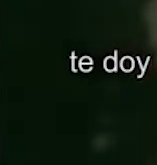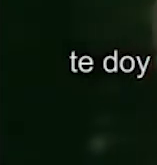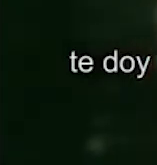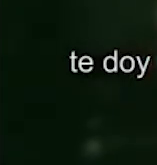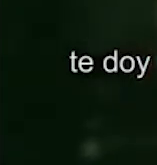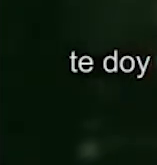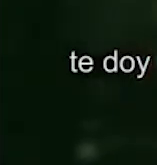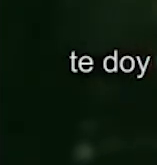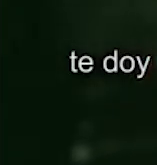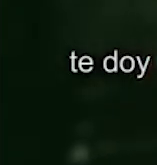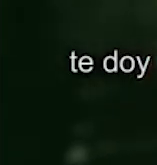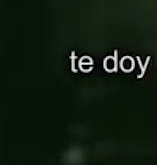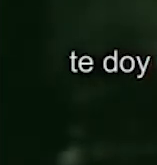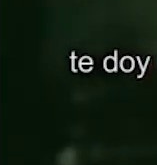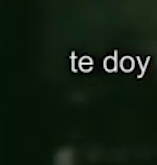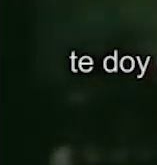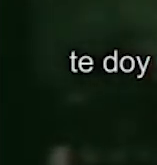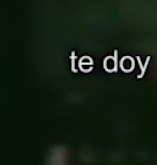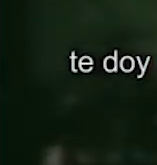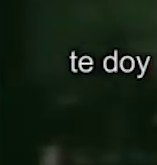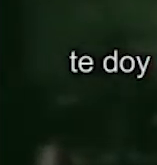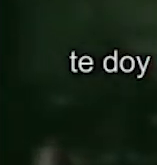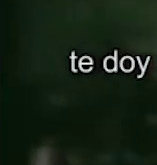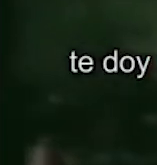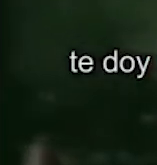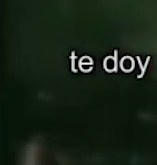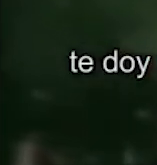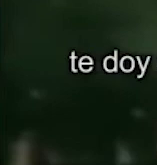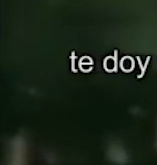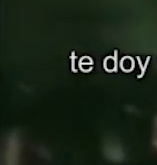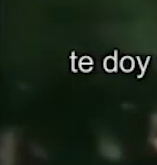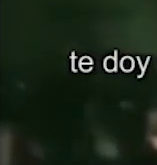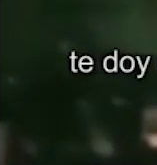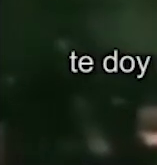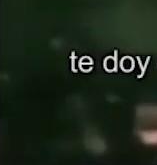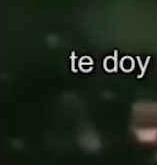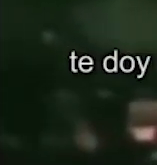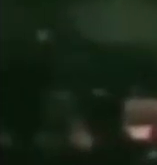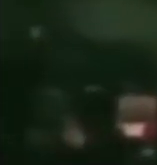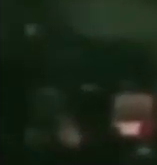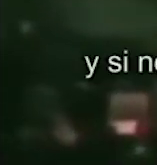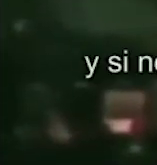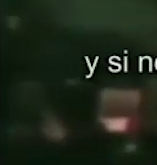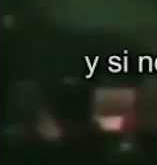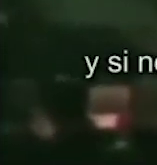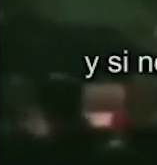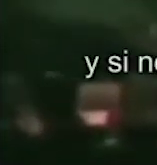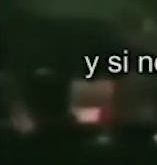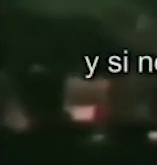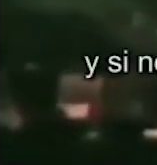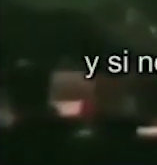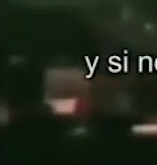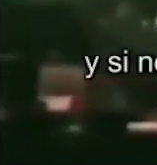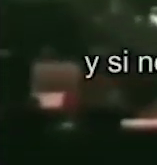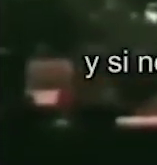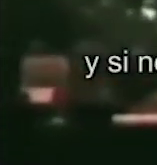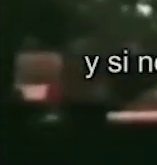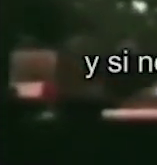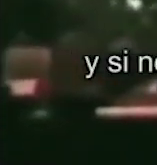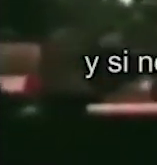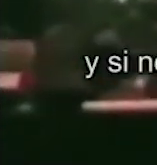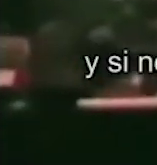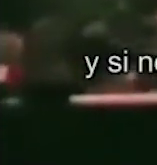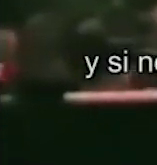apareces el misterio del amor. Y si no, no